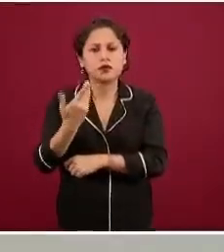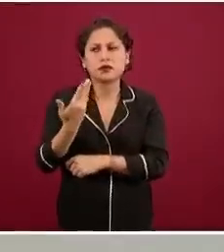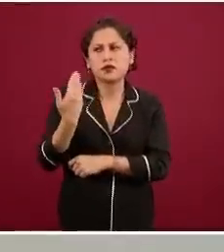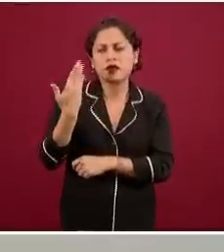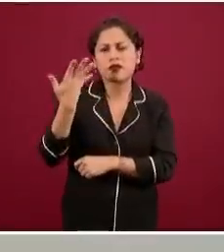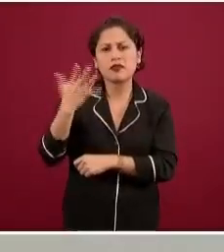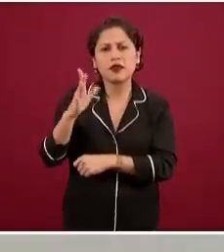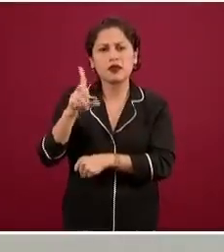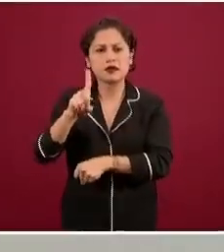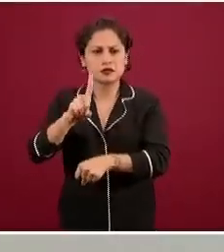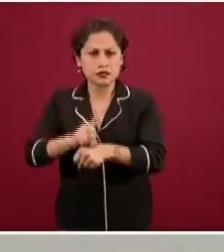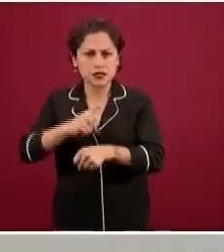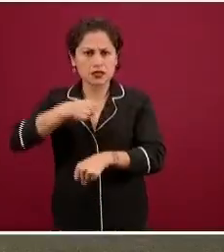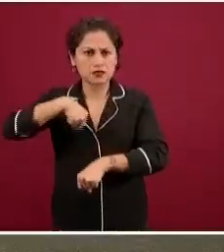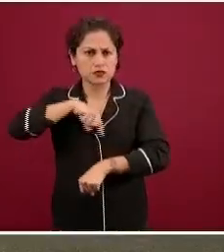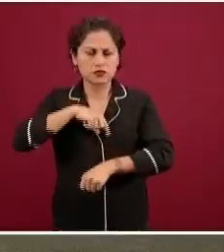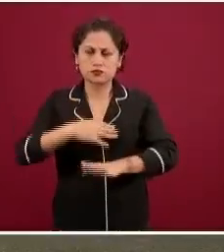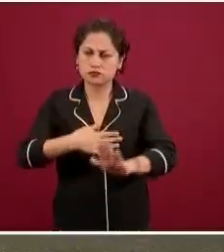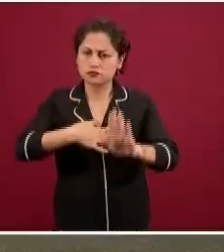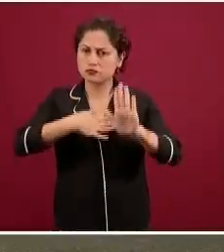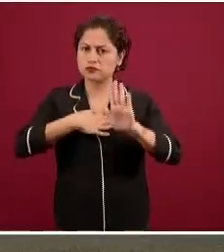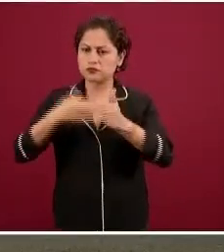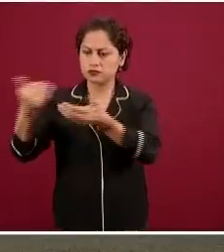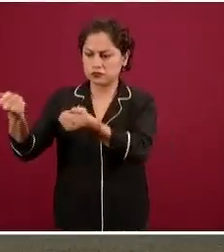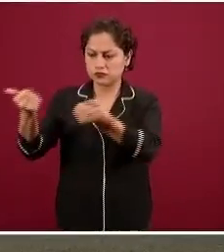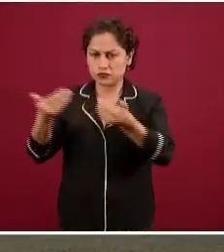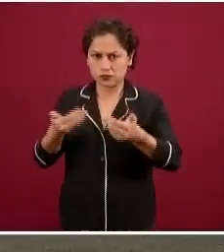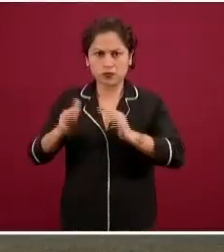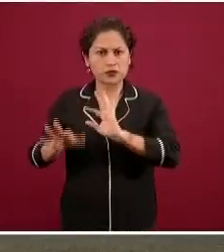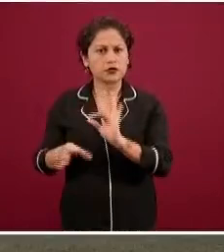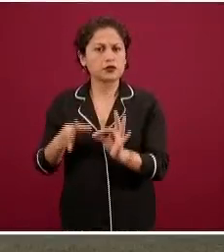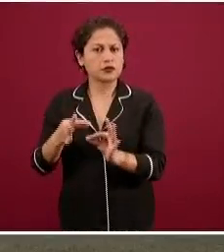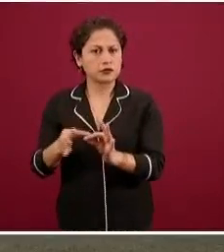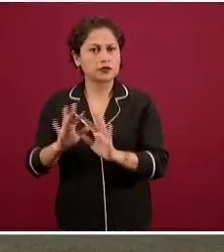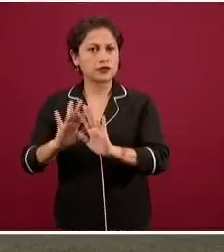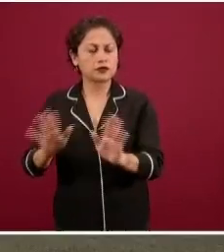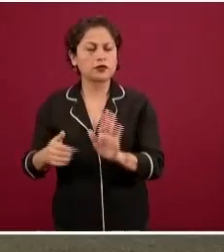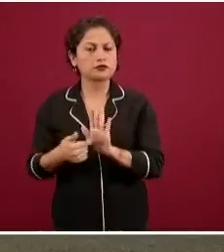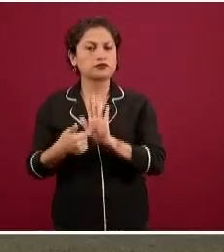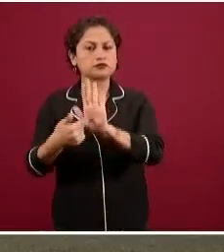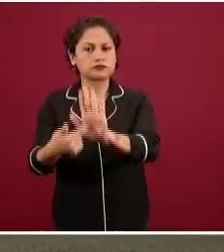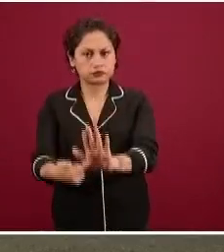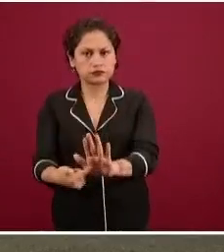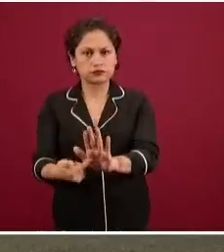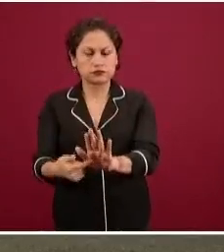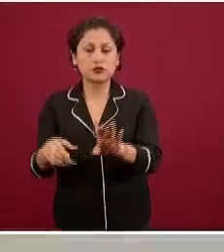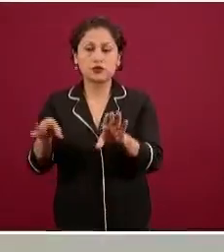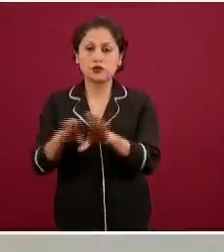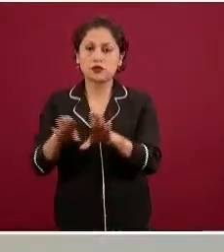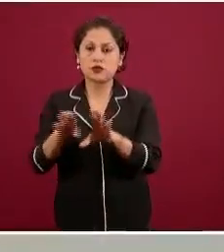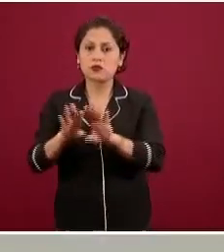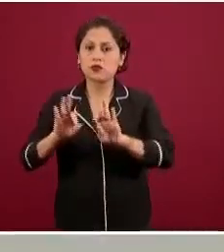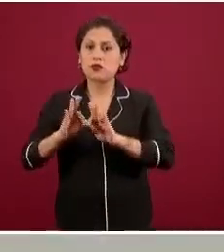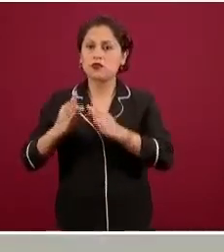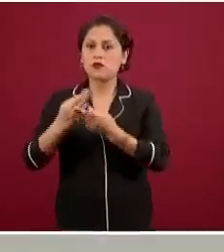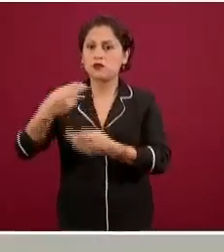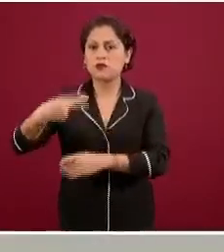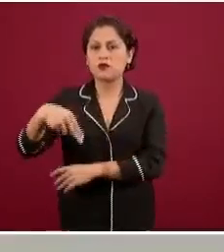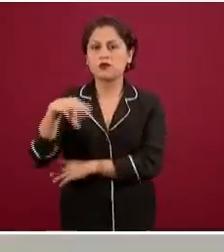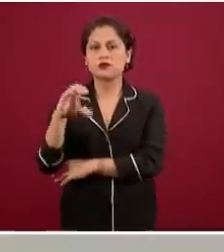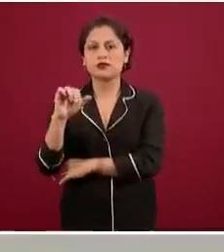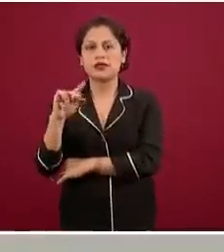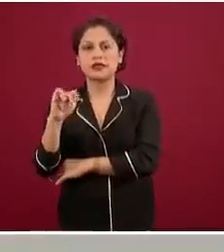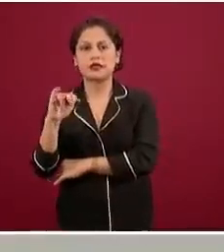días que traeríamos, ya está listo, y es la estimación del modelo Centinela. ¿Se acuerdan que habíamos comentado de